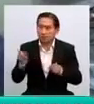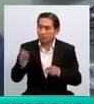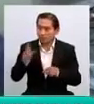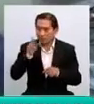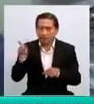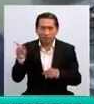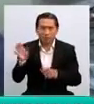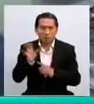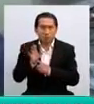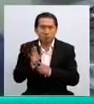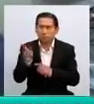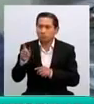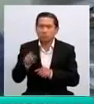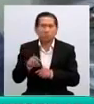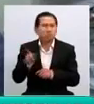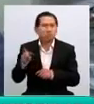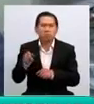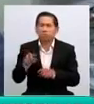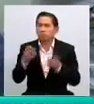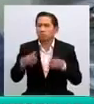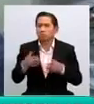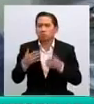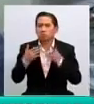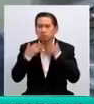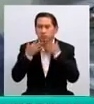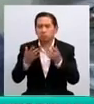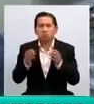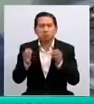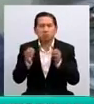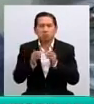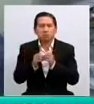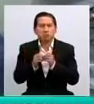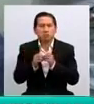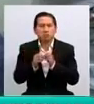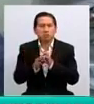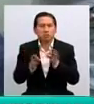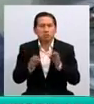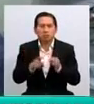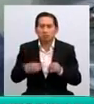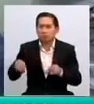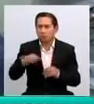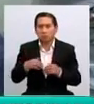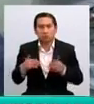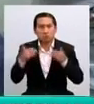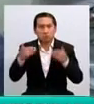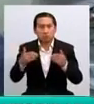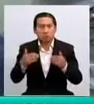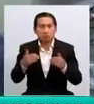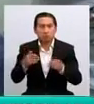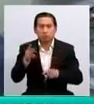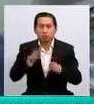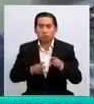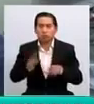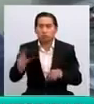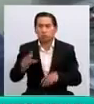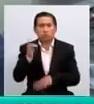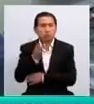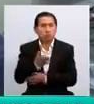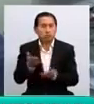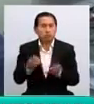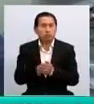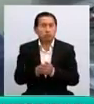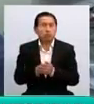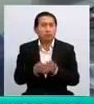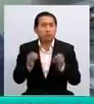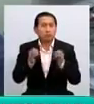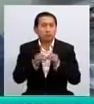él no tiene ningún interés de sacar adelante al pueblo boliviano, más aún